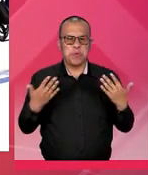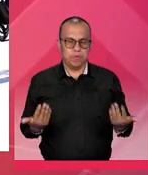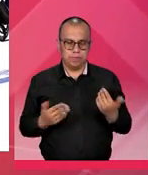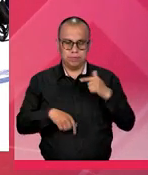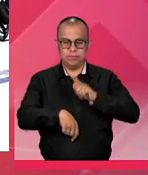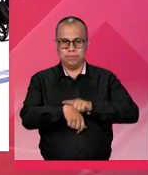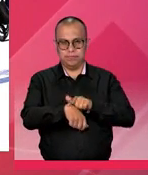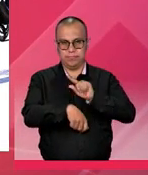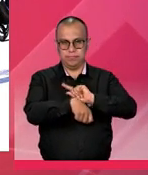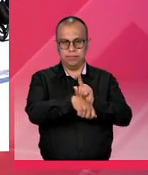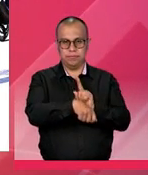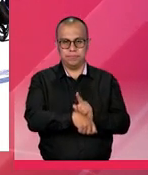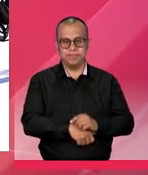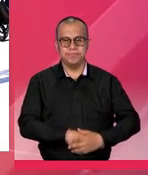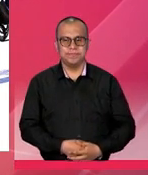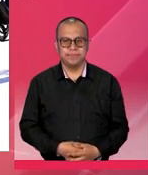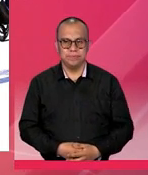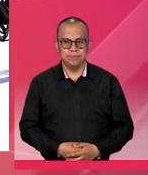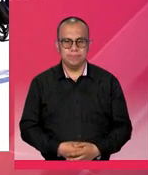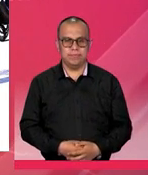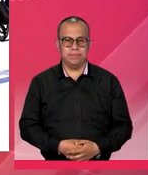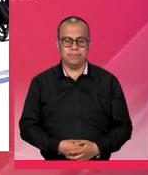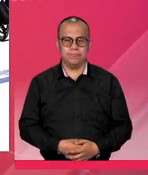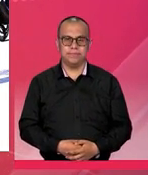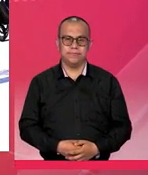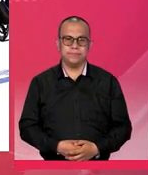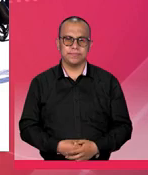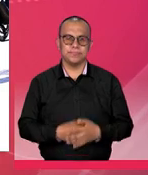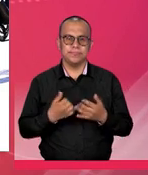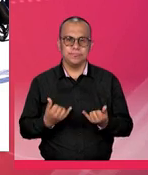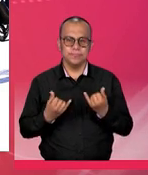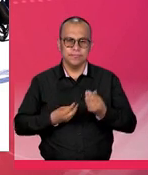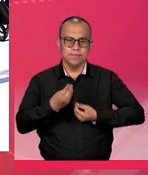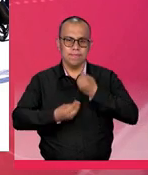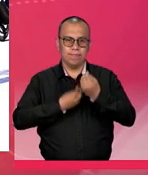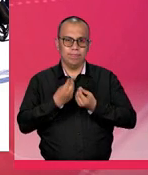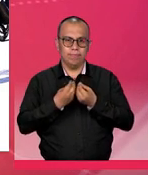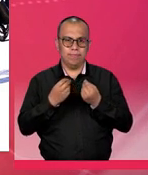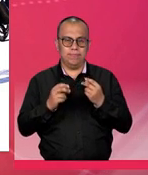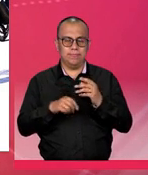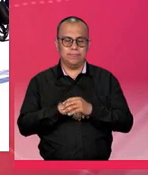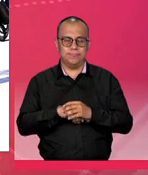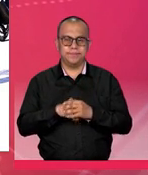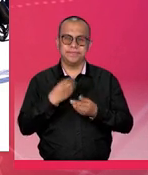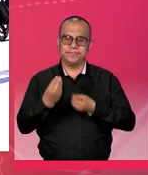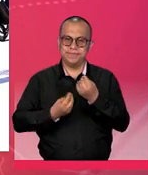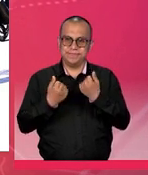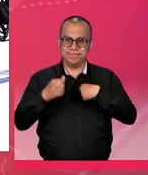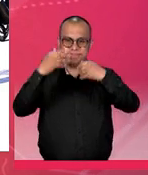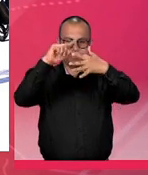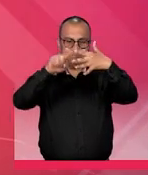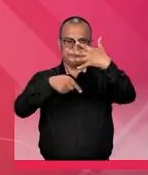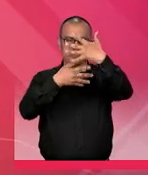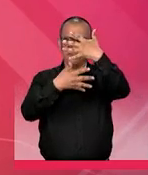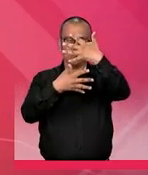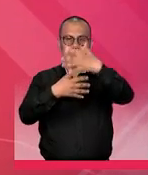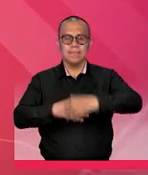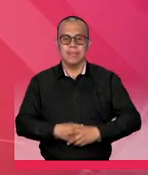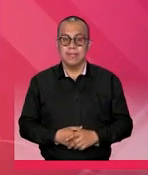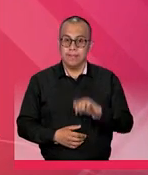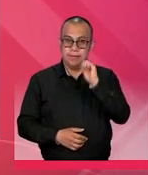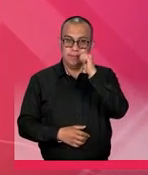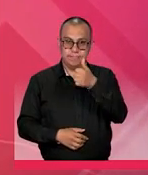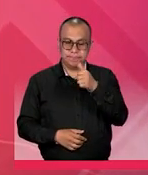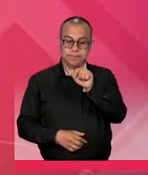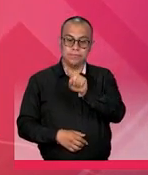segundos y Guillaume Martin a 28. Nairo Quintana del Arkea y Rigobert Urán del IF continúan en el top 10 de la carrera. Mañana etapa